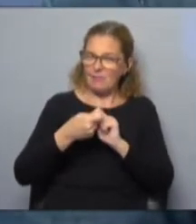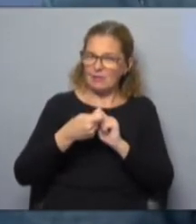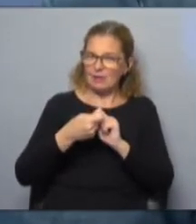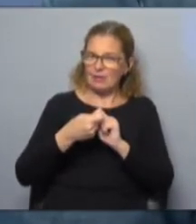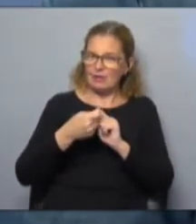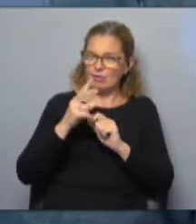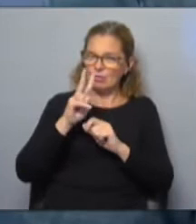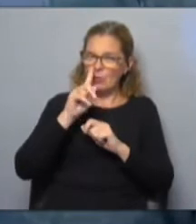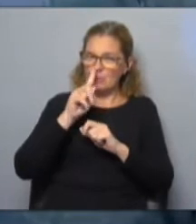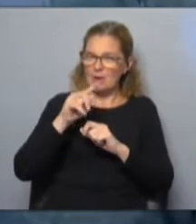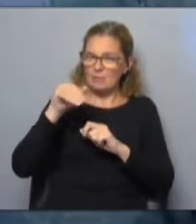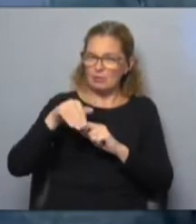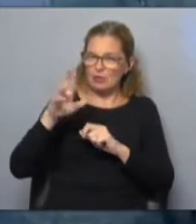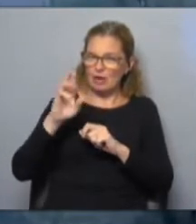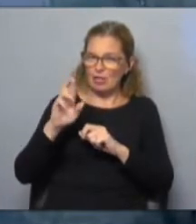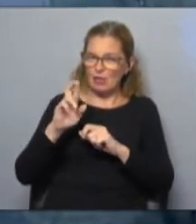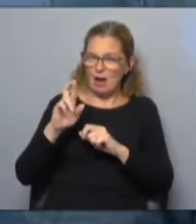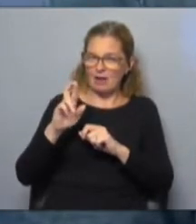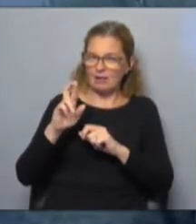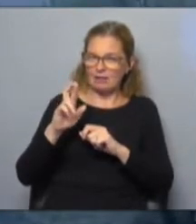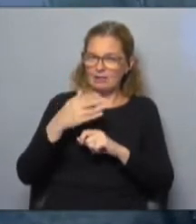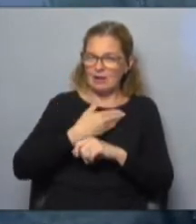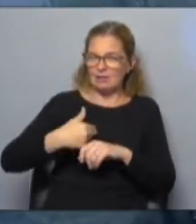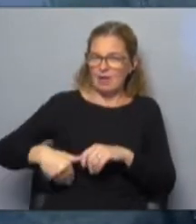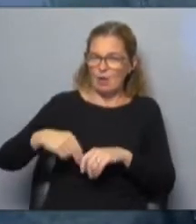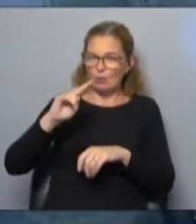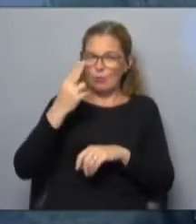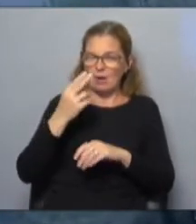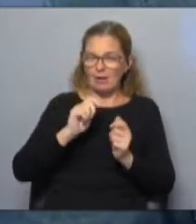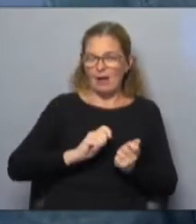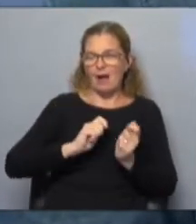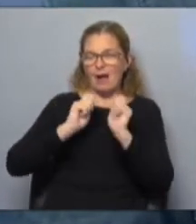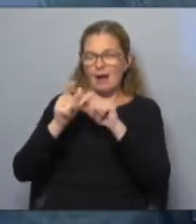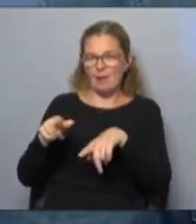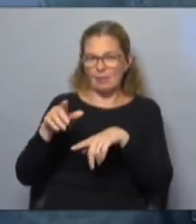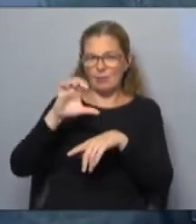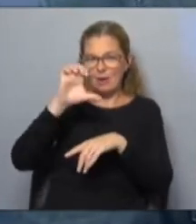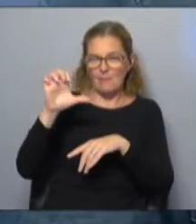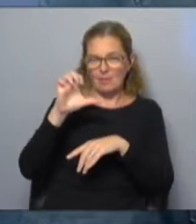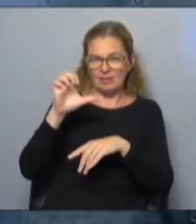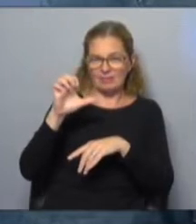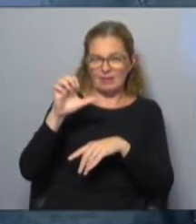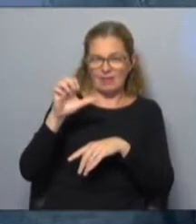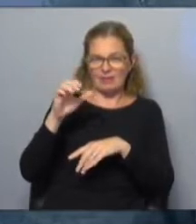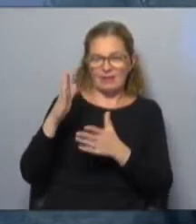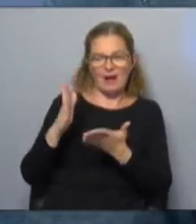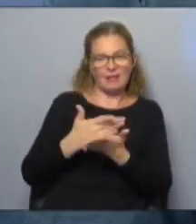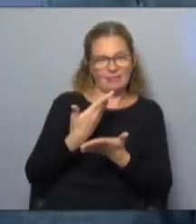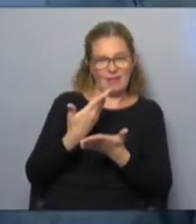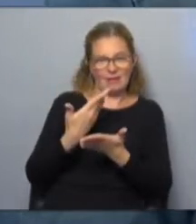menos que dos mil millones de dólares del Estado Uruguayo a una empresa multinacional y que le quita